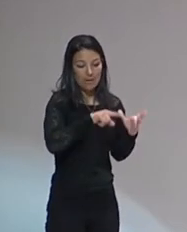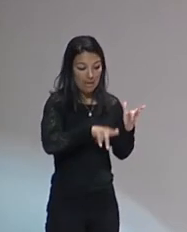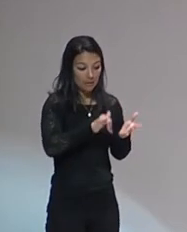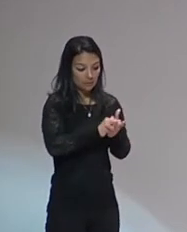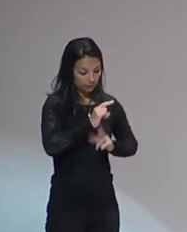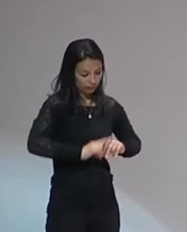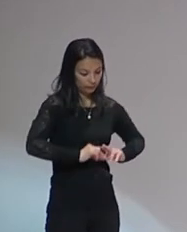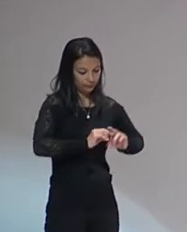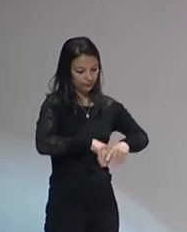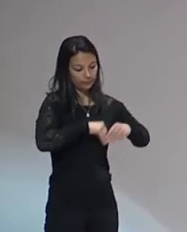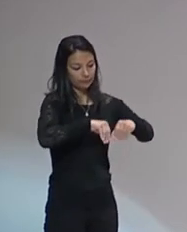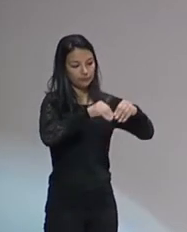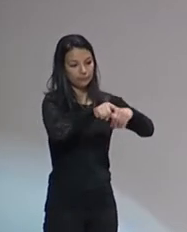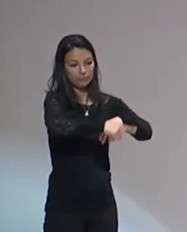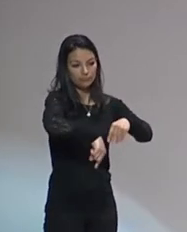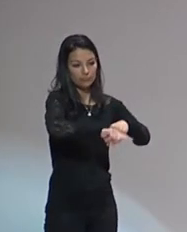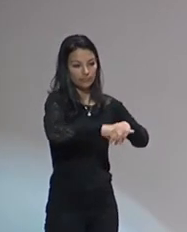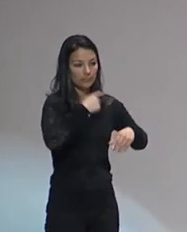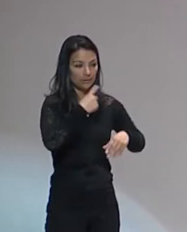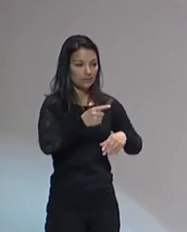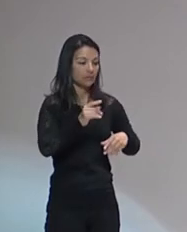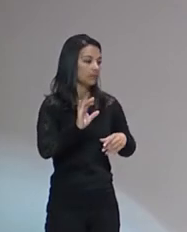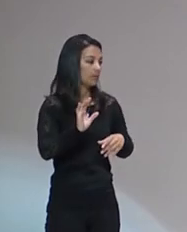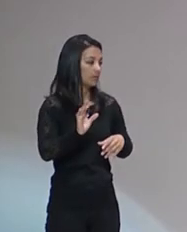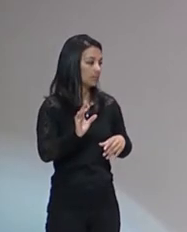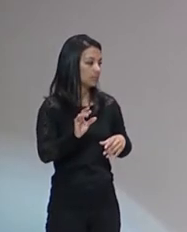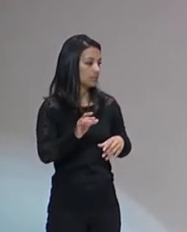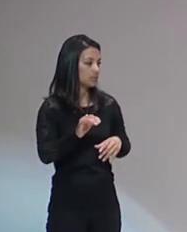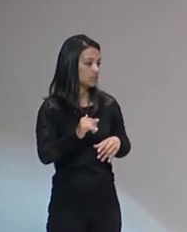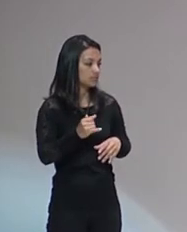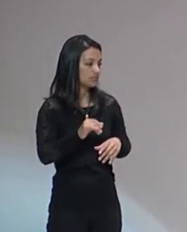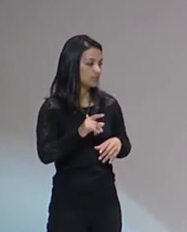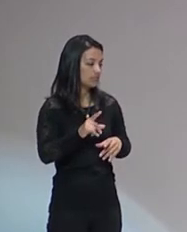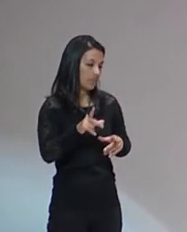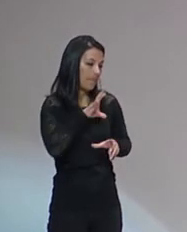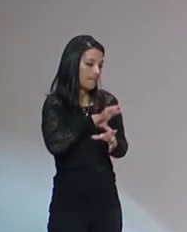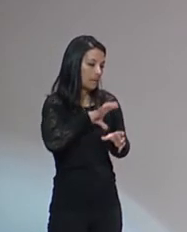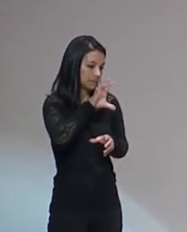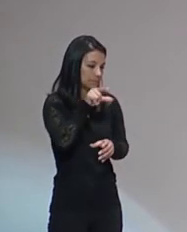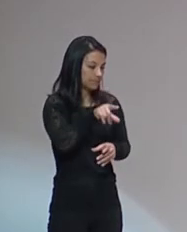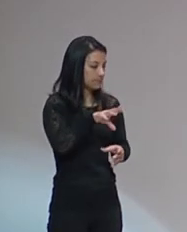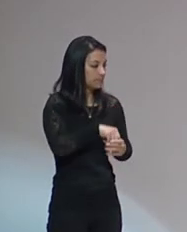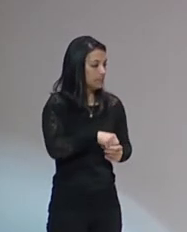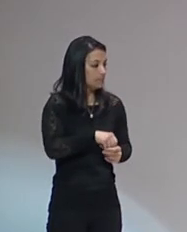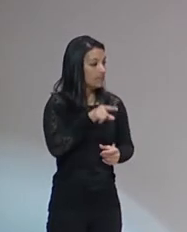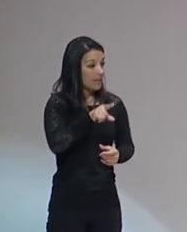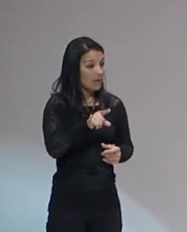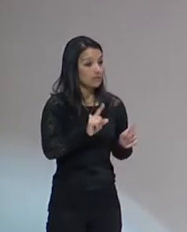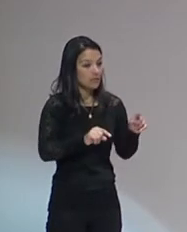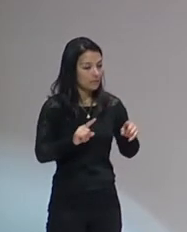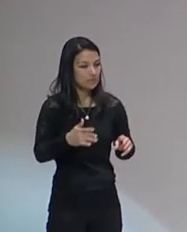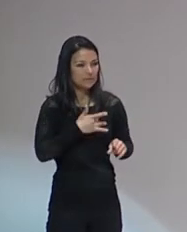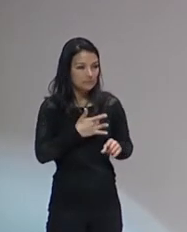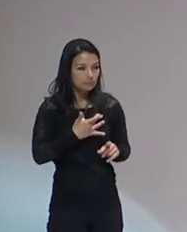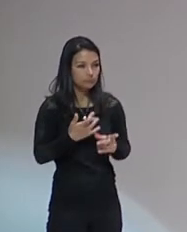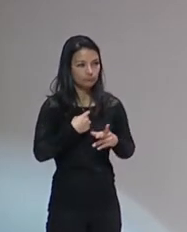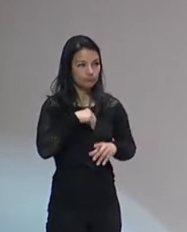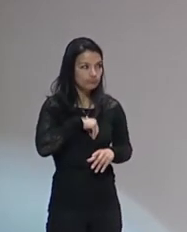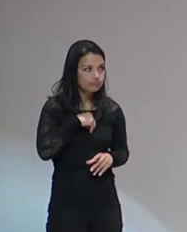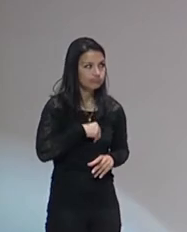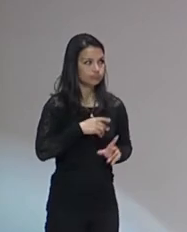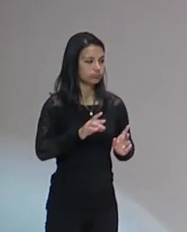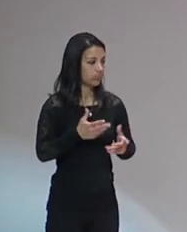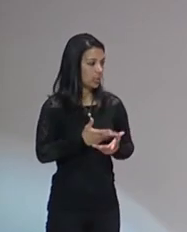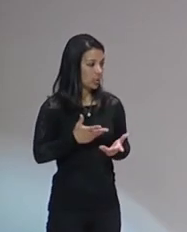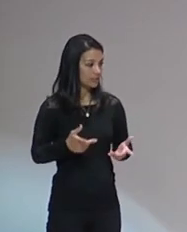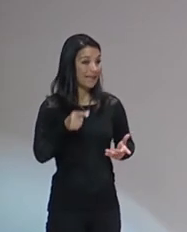construyen identidad y país. Y dentro de esos sentimientos y actitudes morales está la